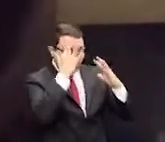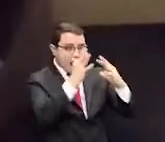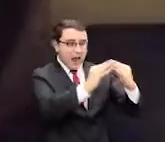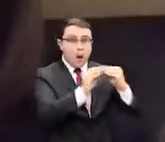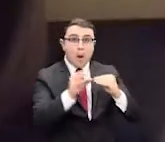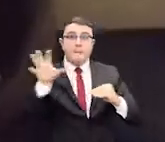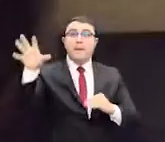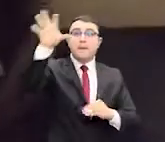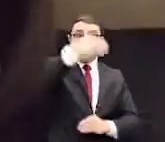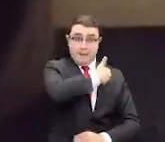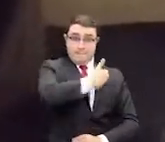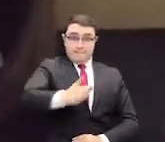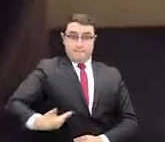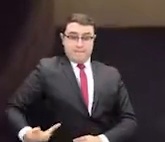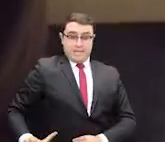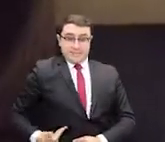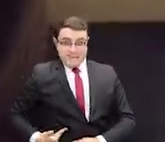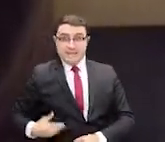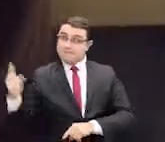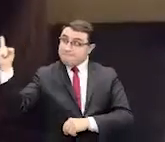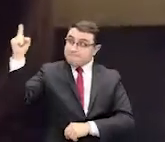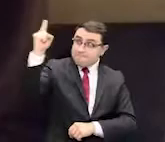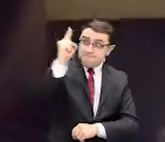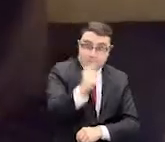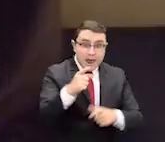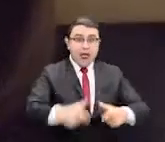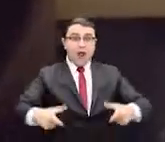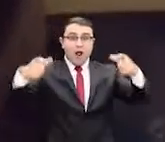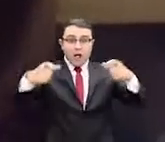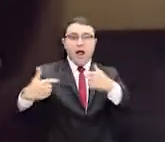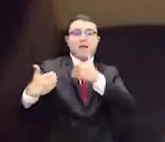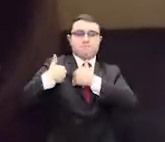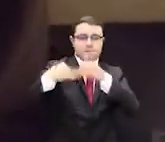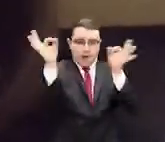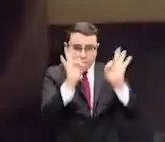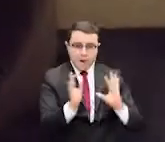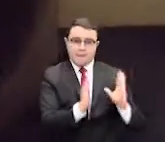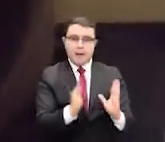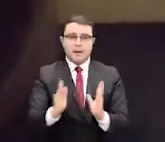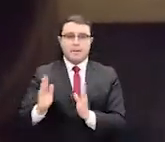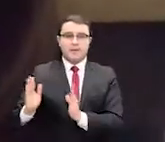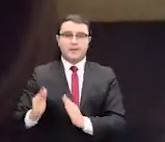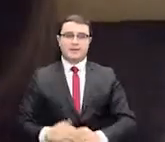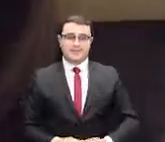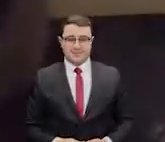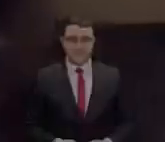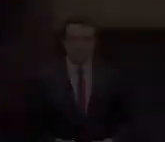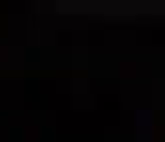ver las visitas de Estado cuando van al Congreso de la República.